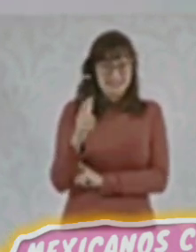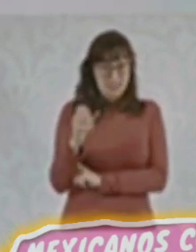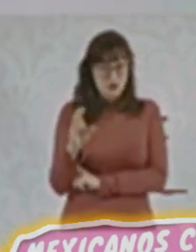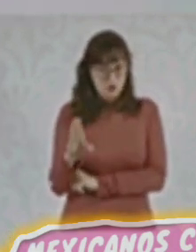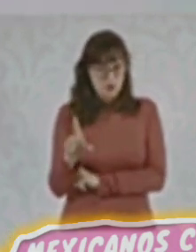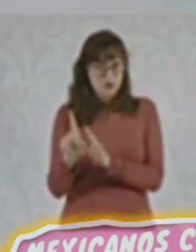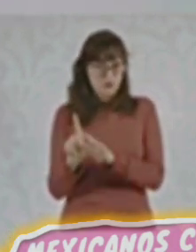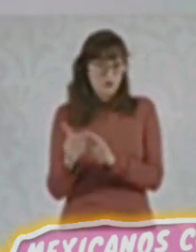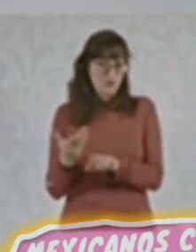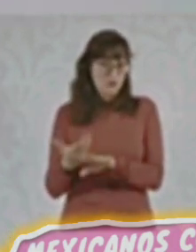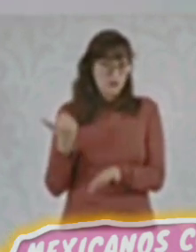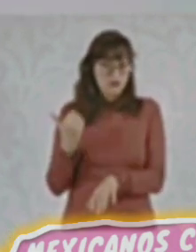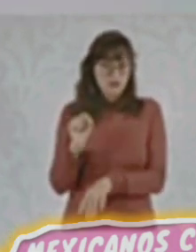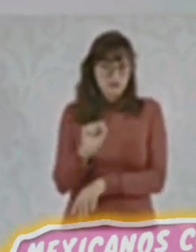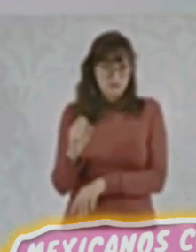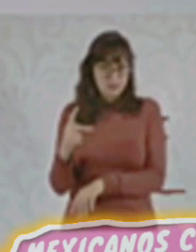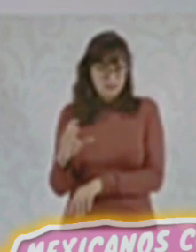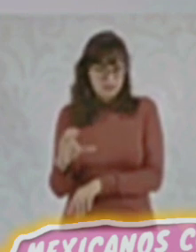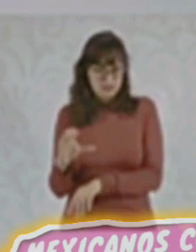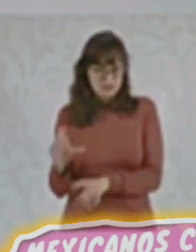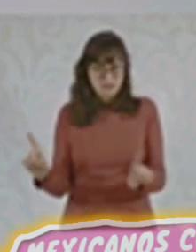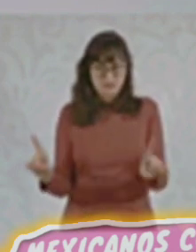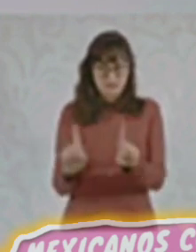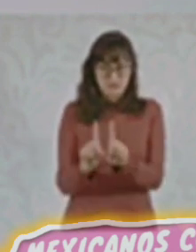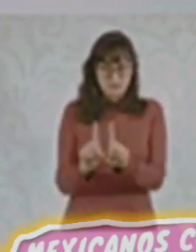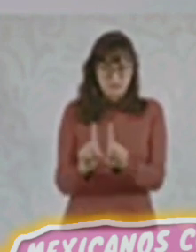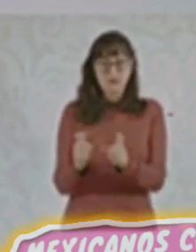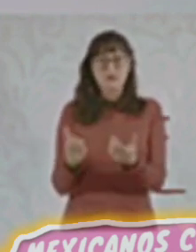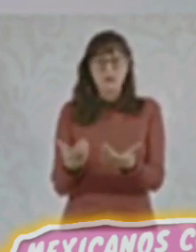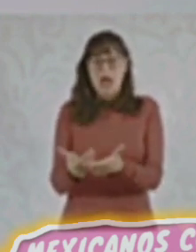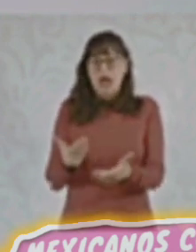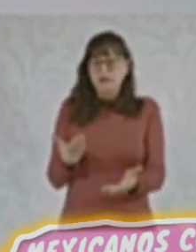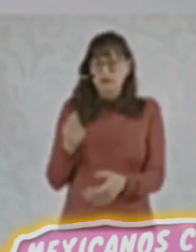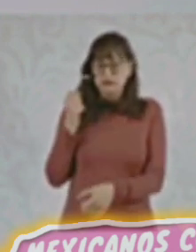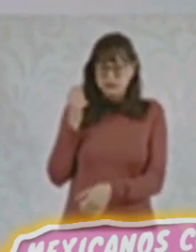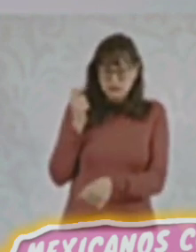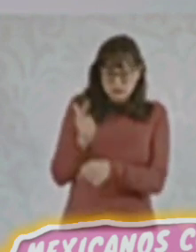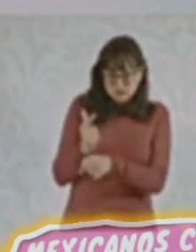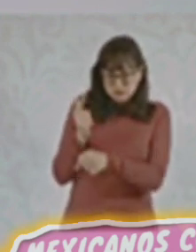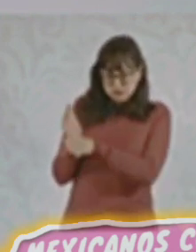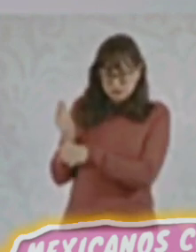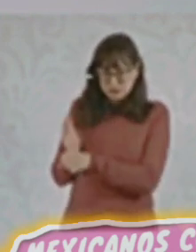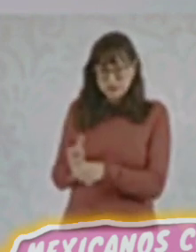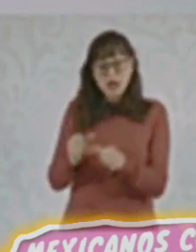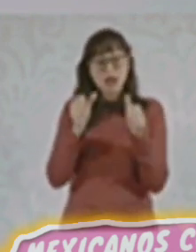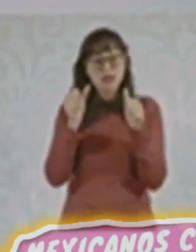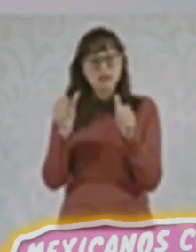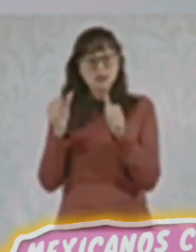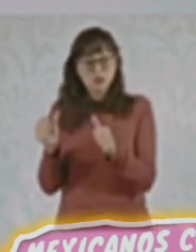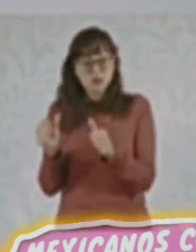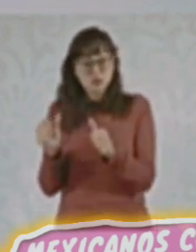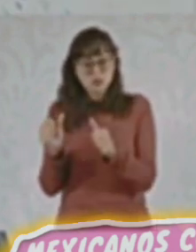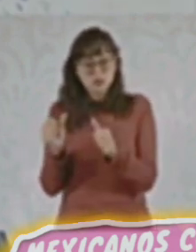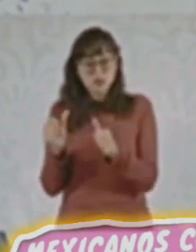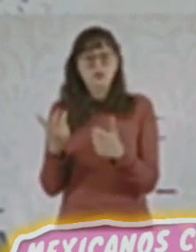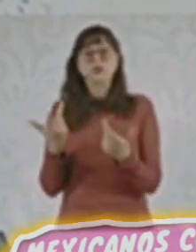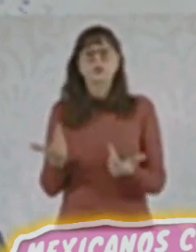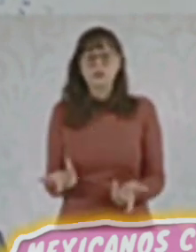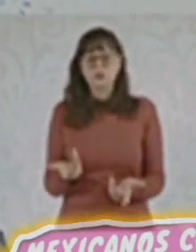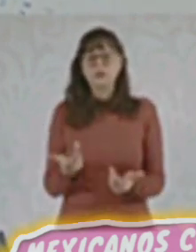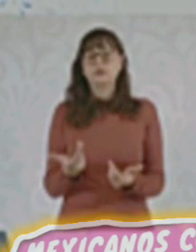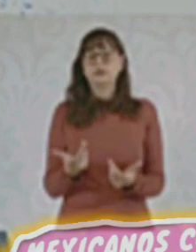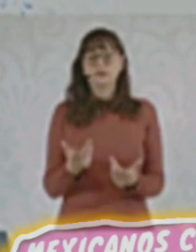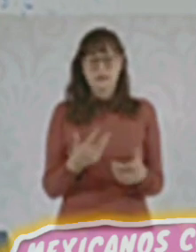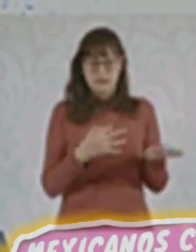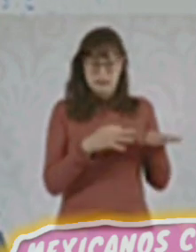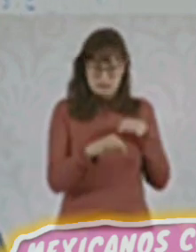desarrollando esta metodología de atención a las causas que le llamamos. Una parte tiene que ver con la Fiscalía, con el trabajo